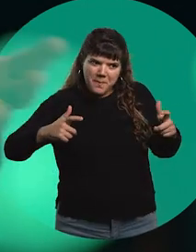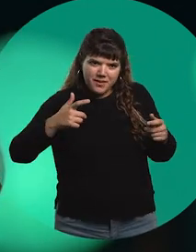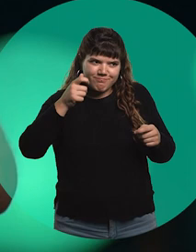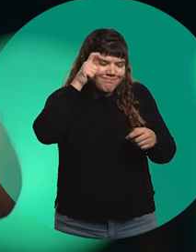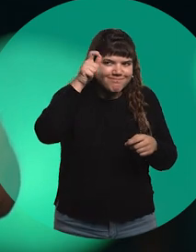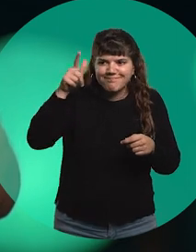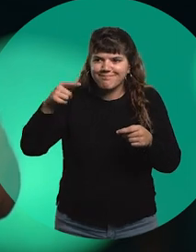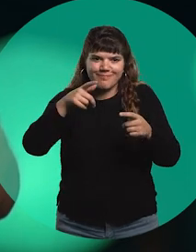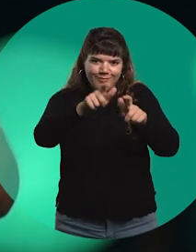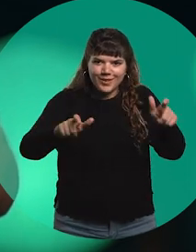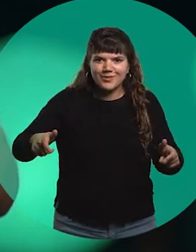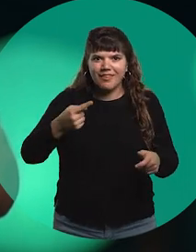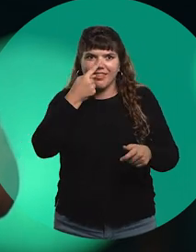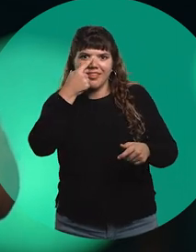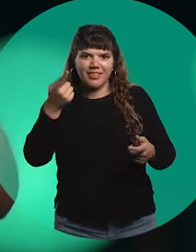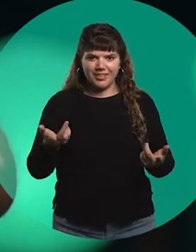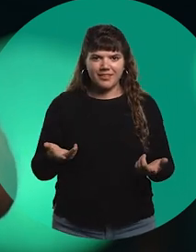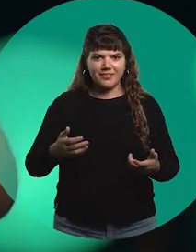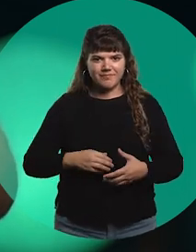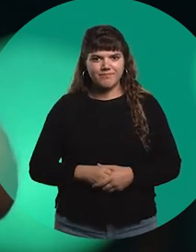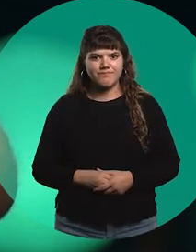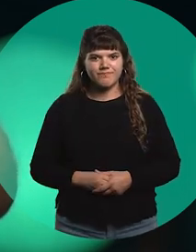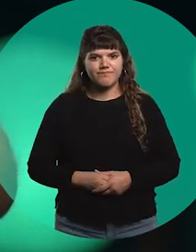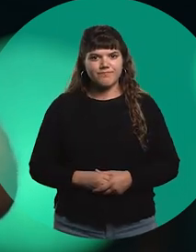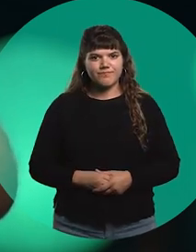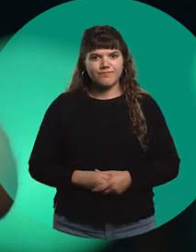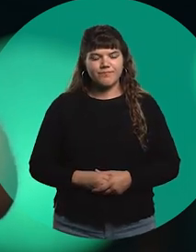capacidades de los seres humanos.